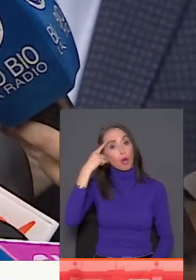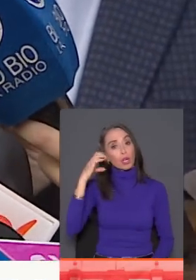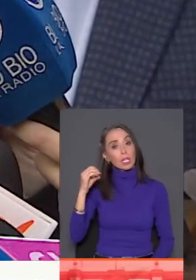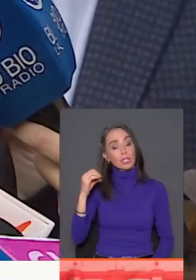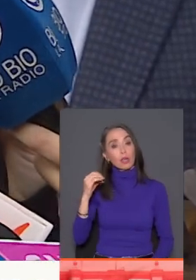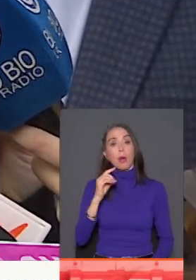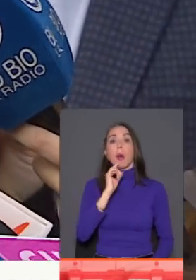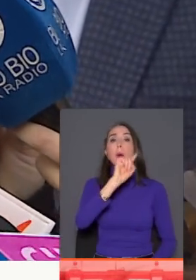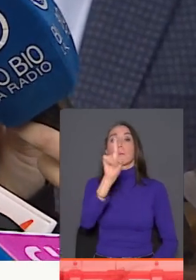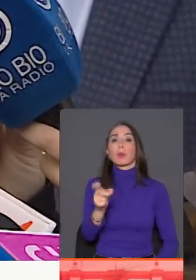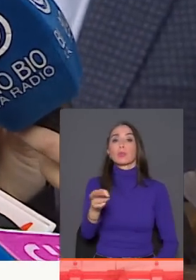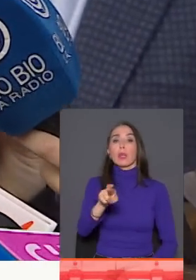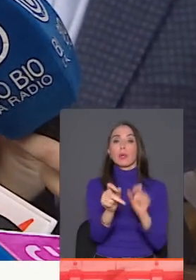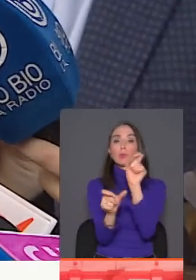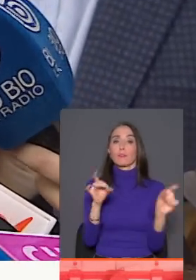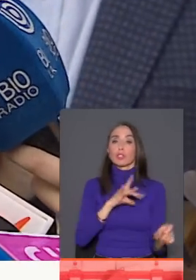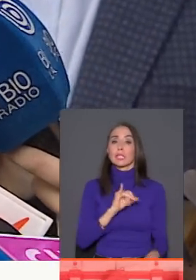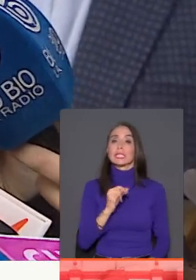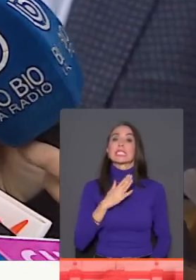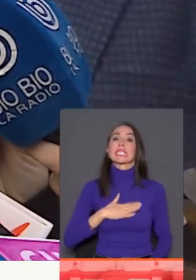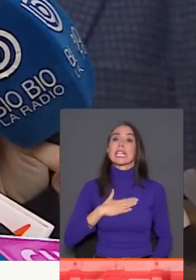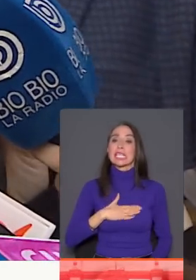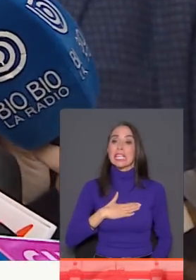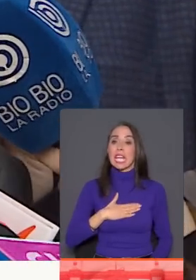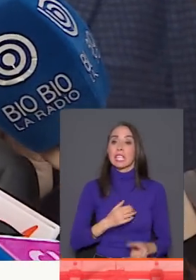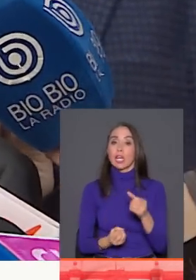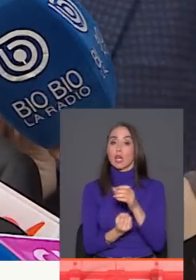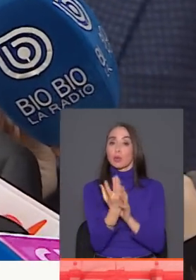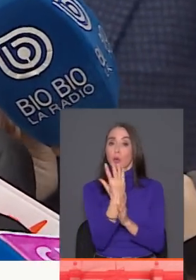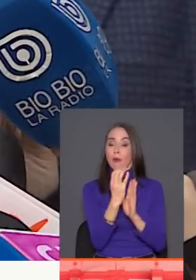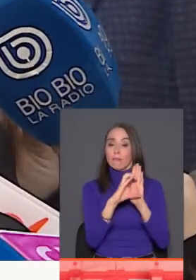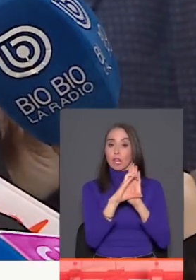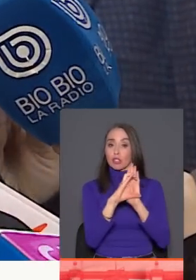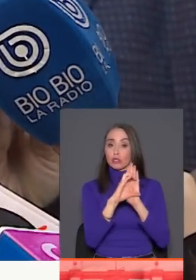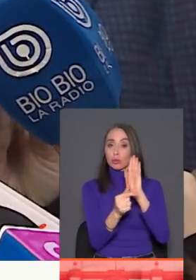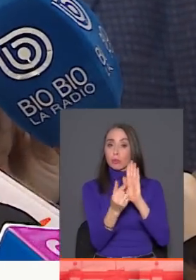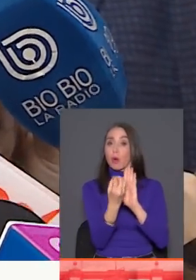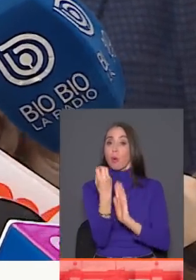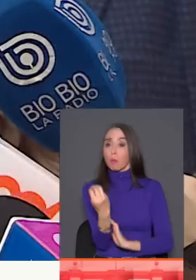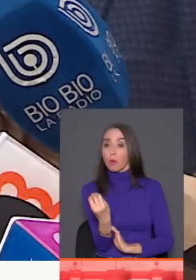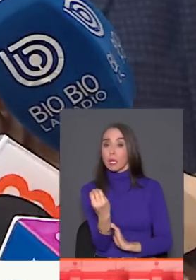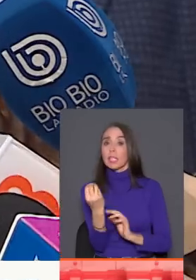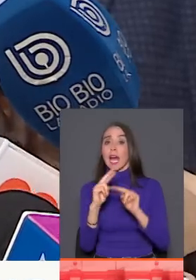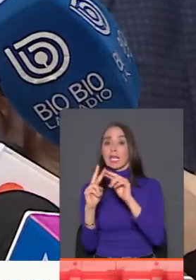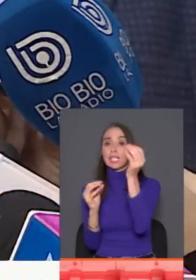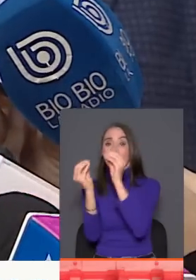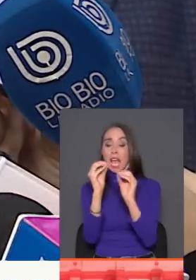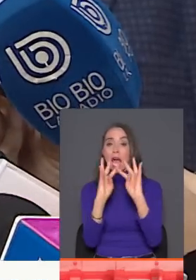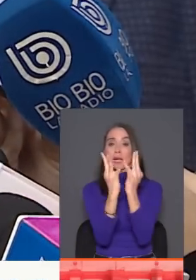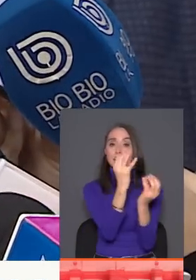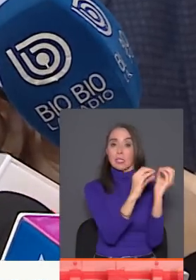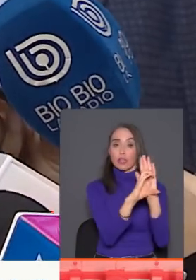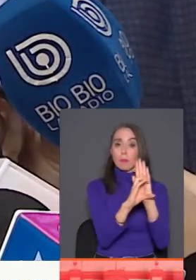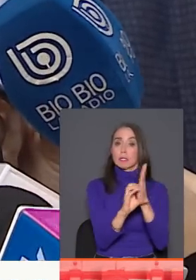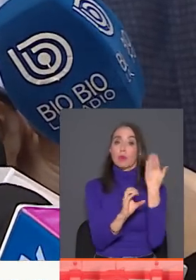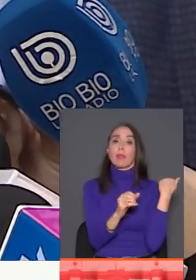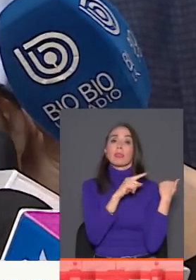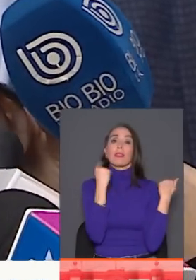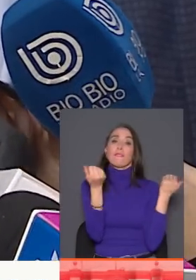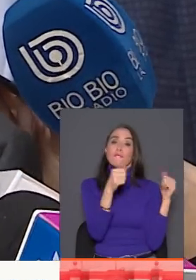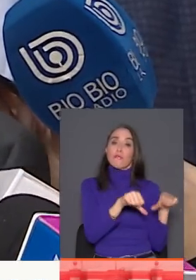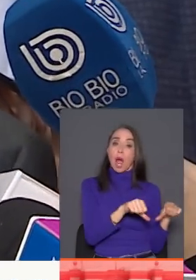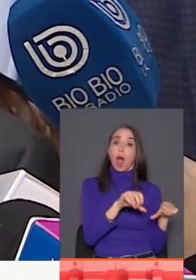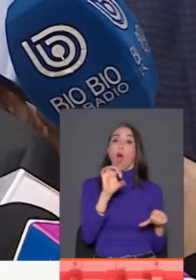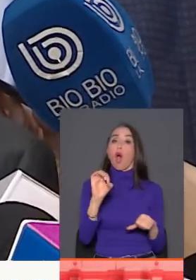preguntar a los chilenos si quieren la constitución hecha por una convención que fracasó o